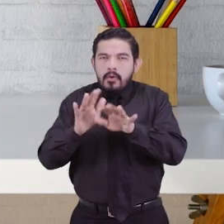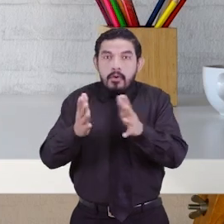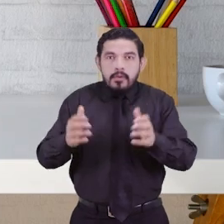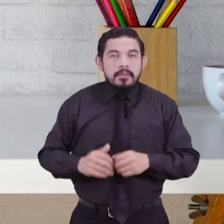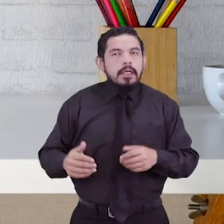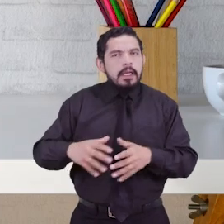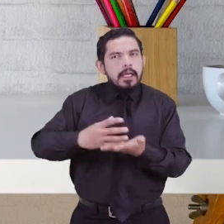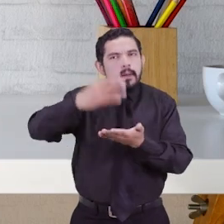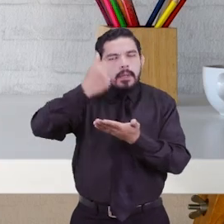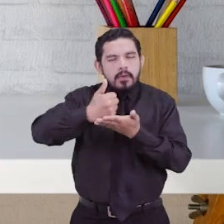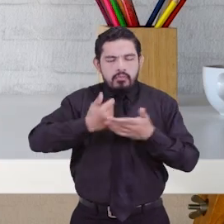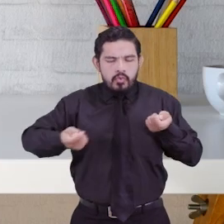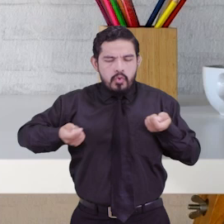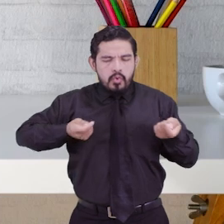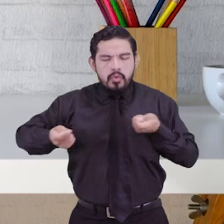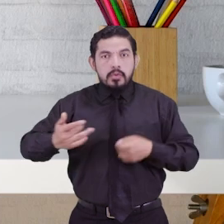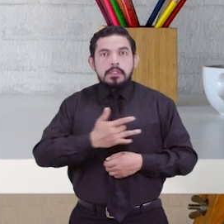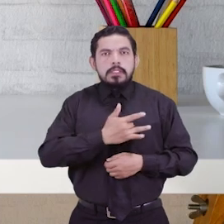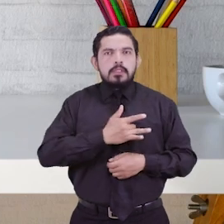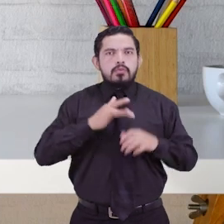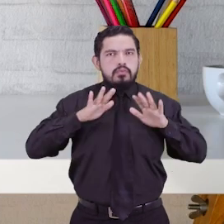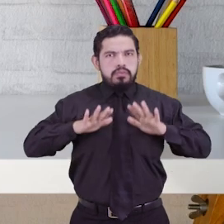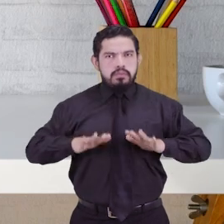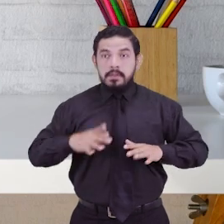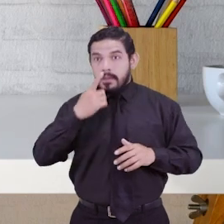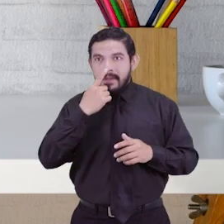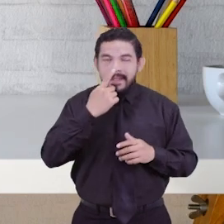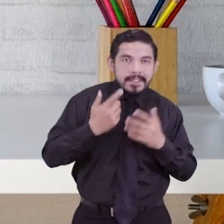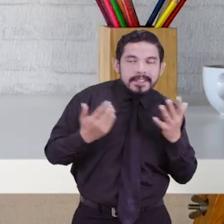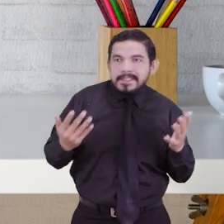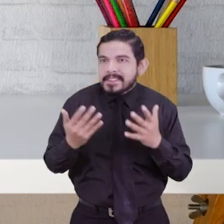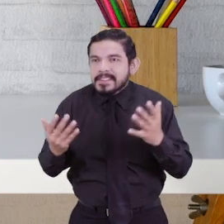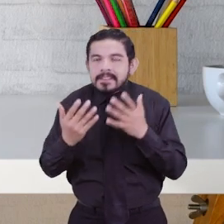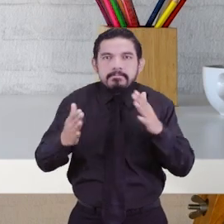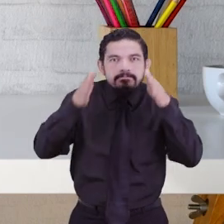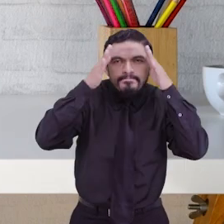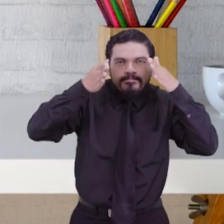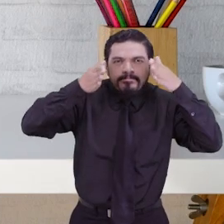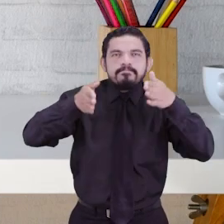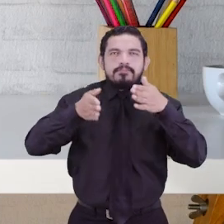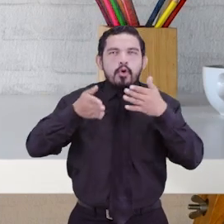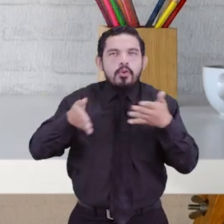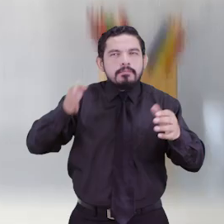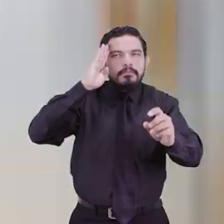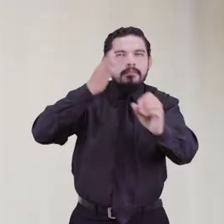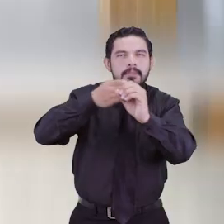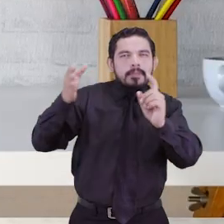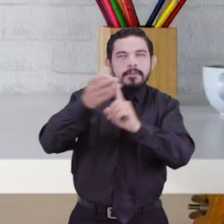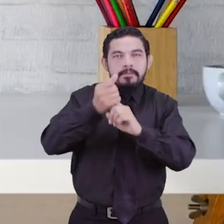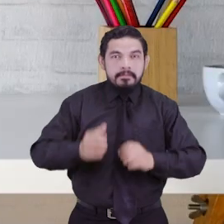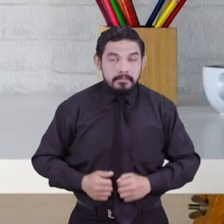Aprende técnicas de manejo emocional que te ayuden a mantener la curiosidad, la motivación y la concentración en lo que te propongas.